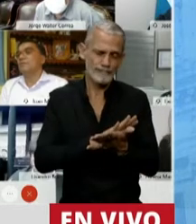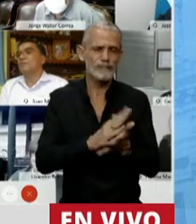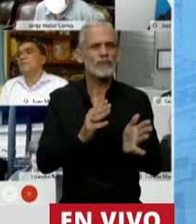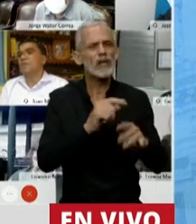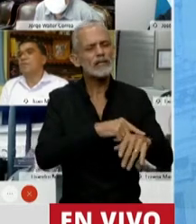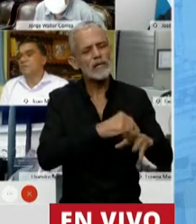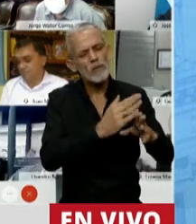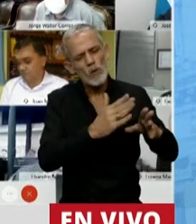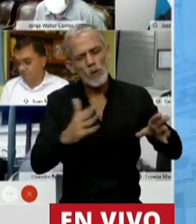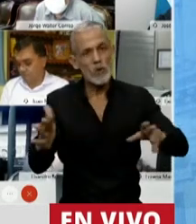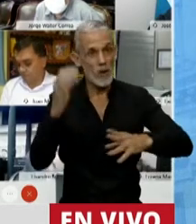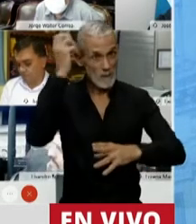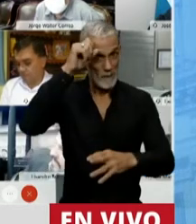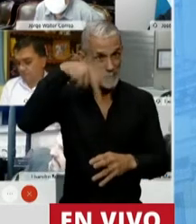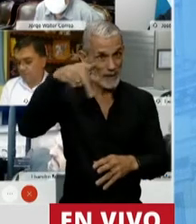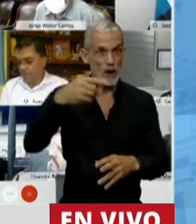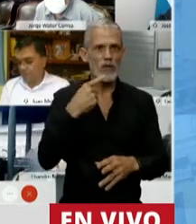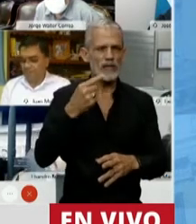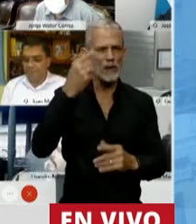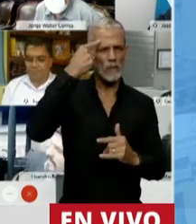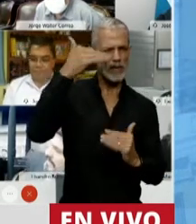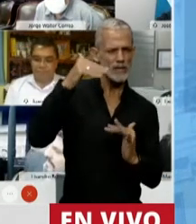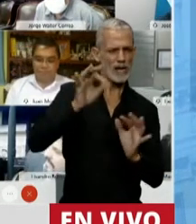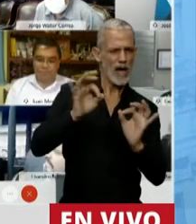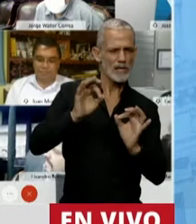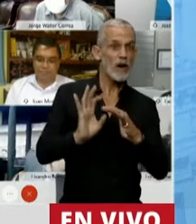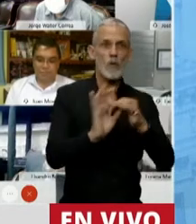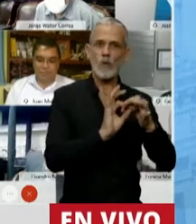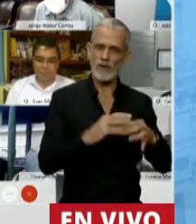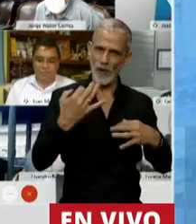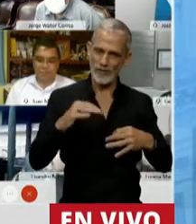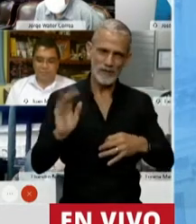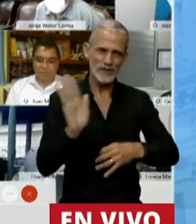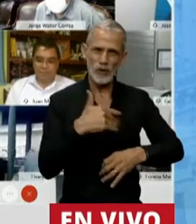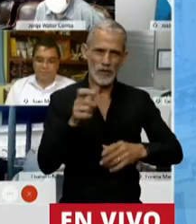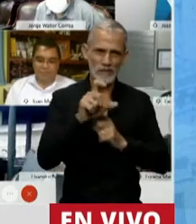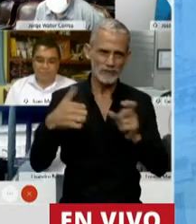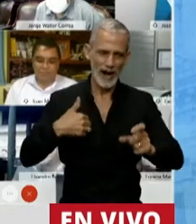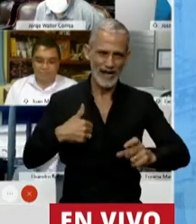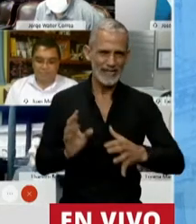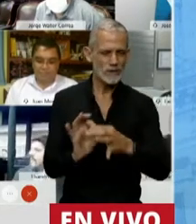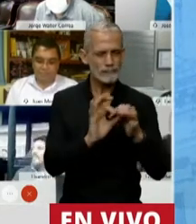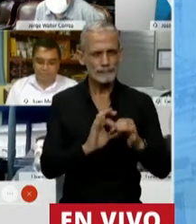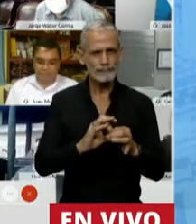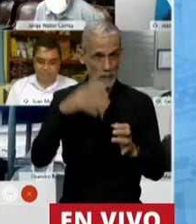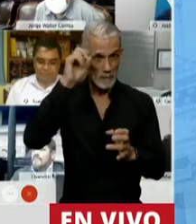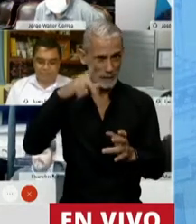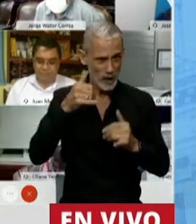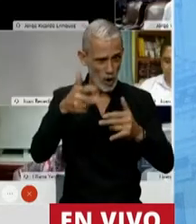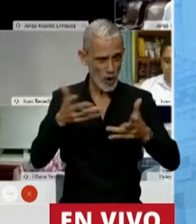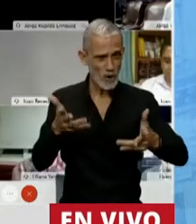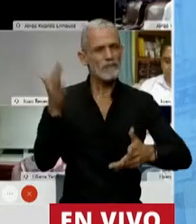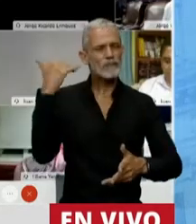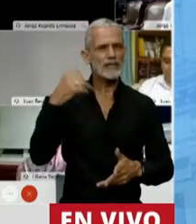Posteriormente a eso decía que había que aplicar la inteligencia y la unión de todos los argentinos. Y también